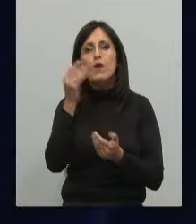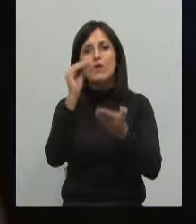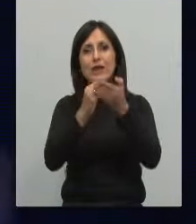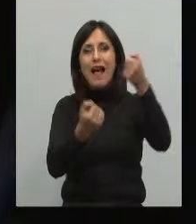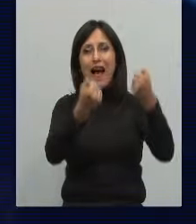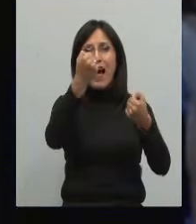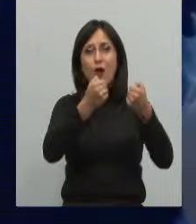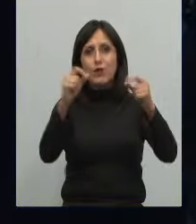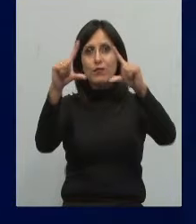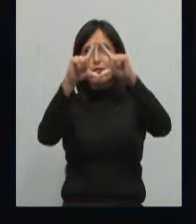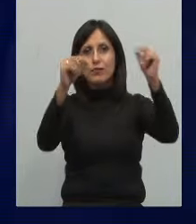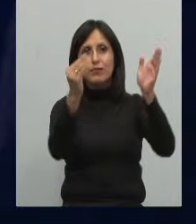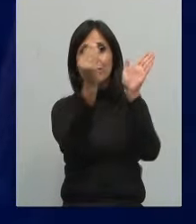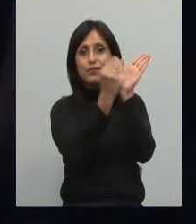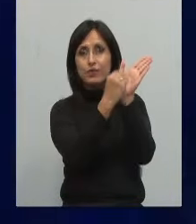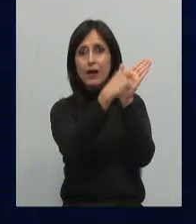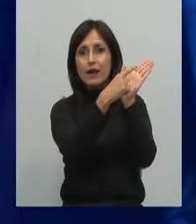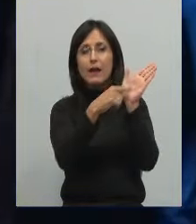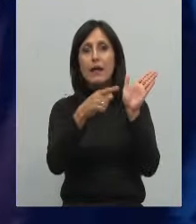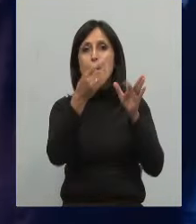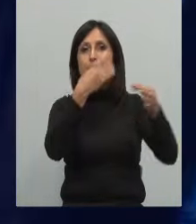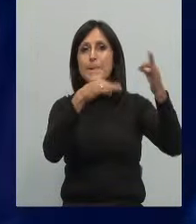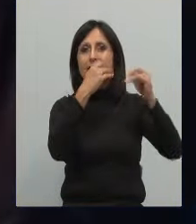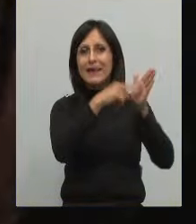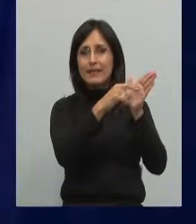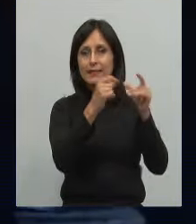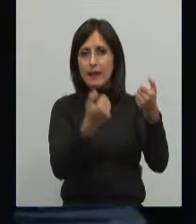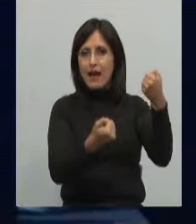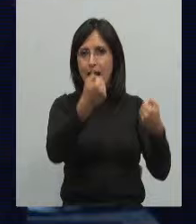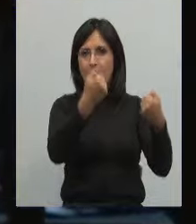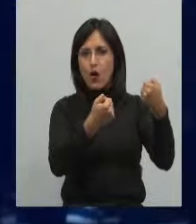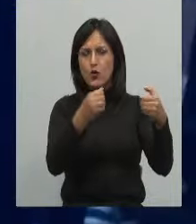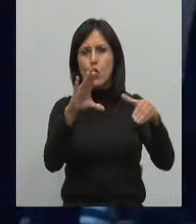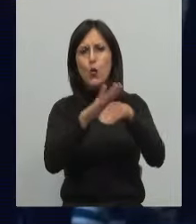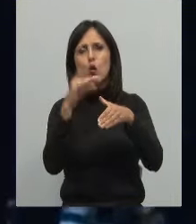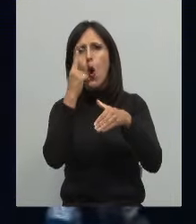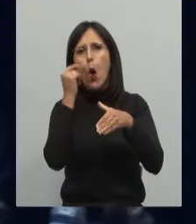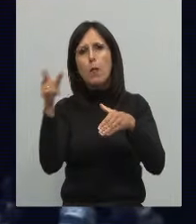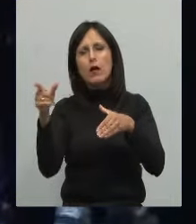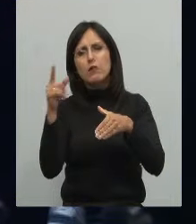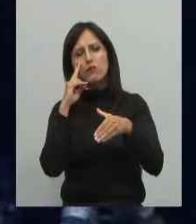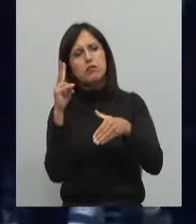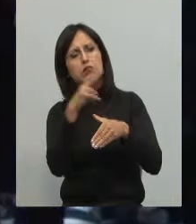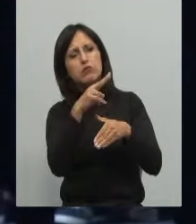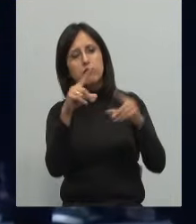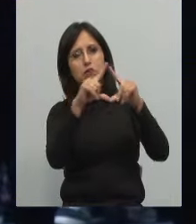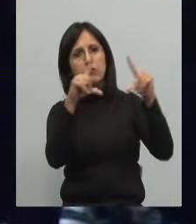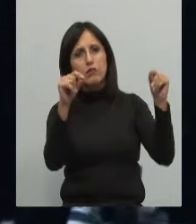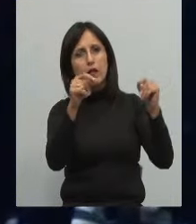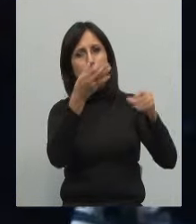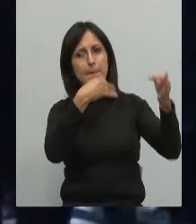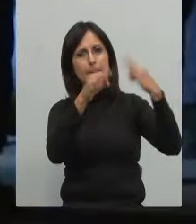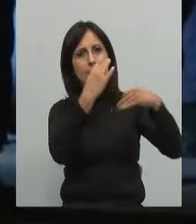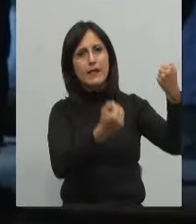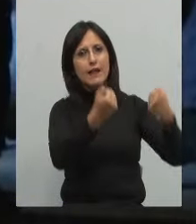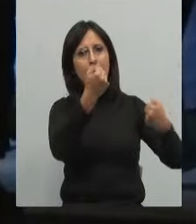Sí. Entonces, a él se comunica este señor con él diciéndole que le quería comprar el auto.